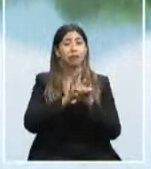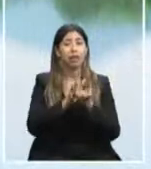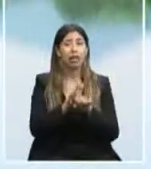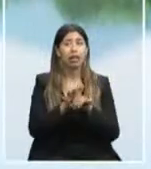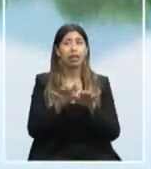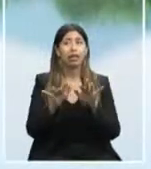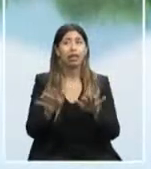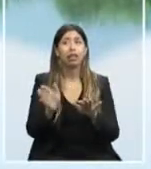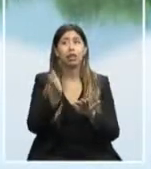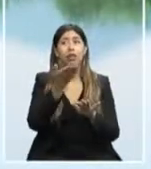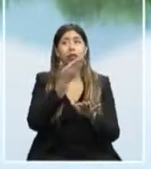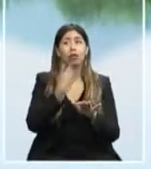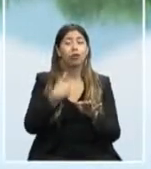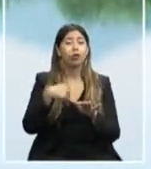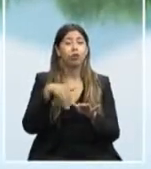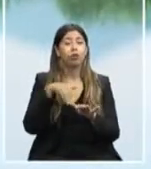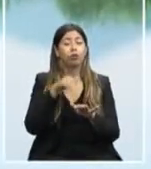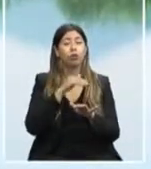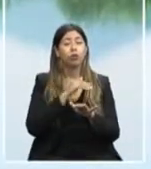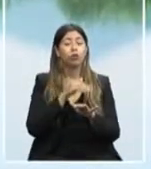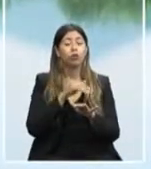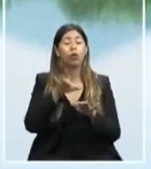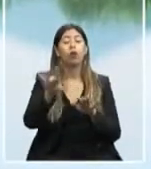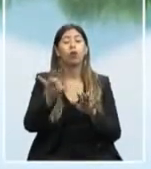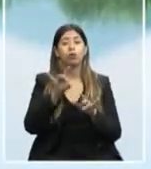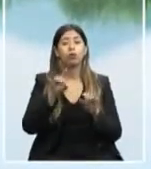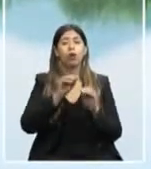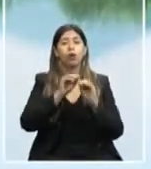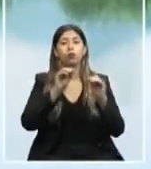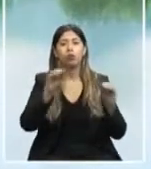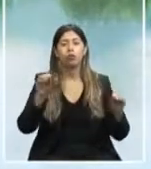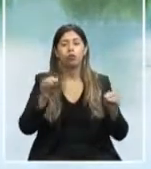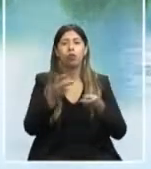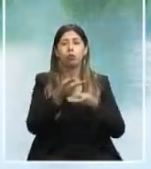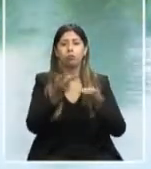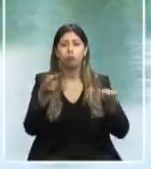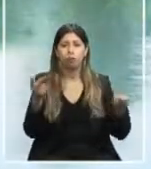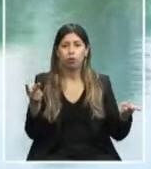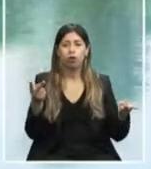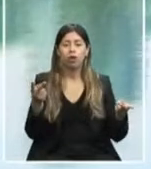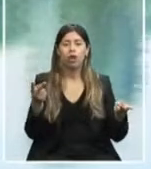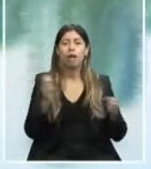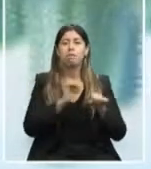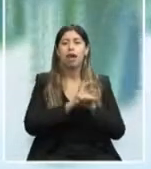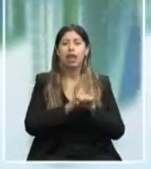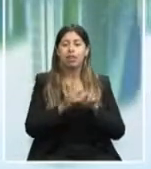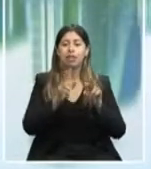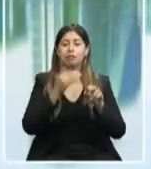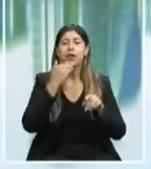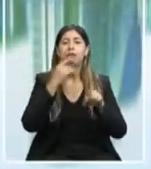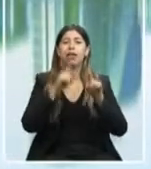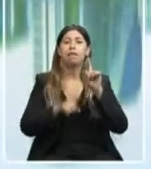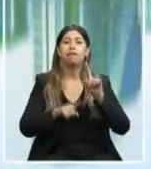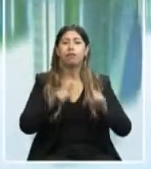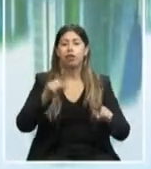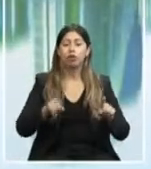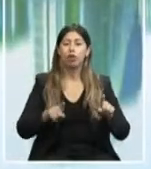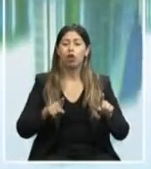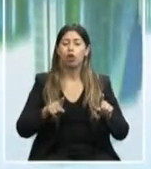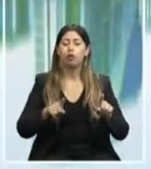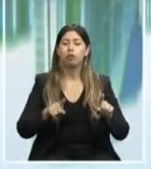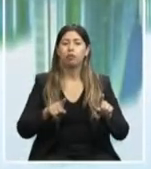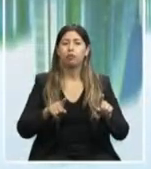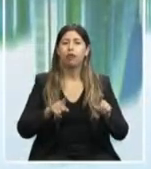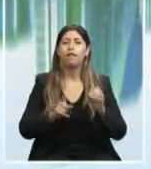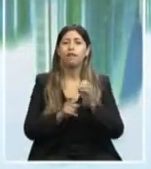global sacamos un reporte sobre pandemias y biodiversidad justamente el año pasado y